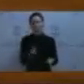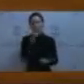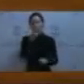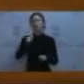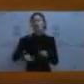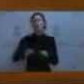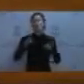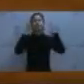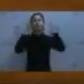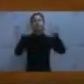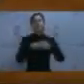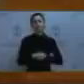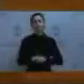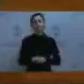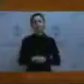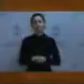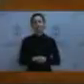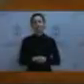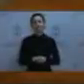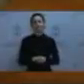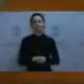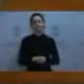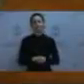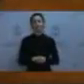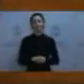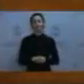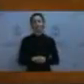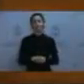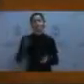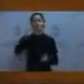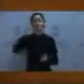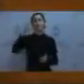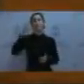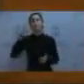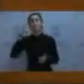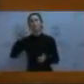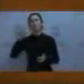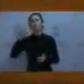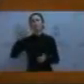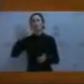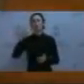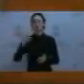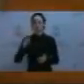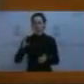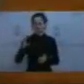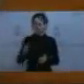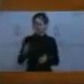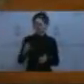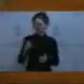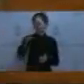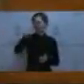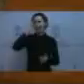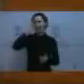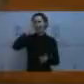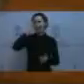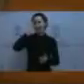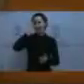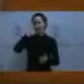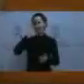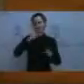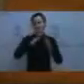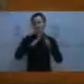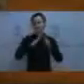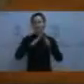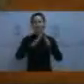y recomiéndesela. O de Q, aroma de cuadra, que patee el territorio, es